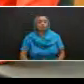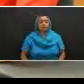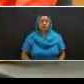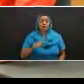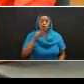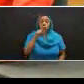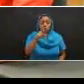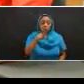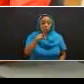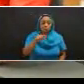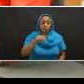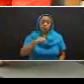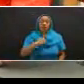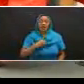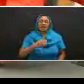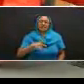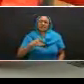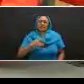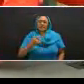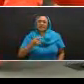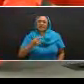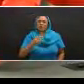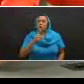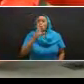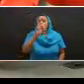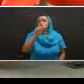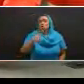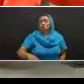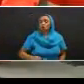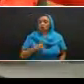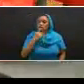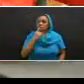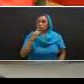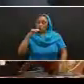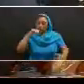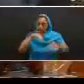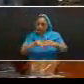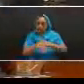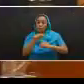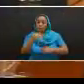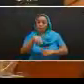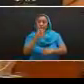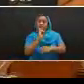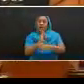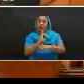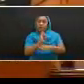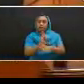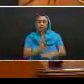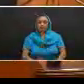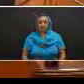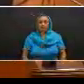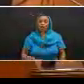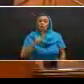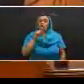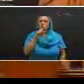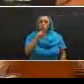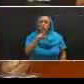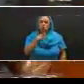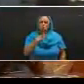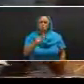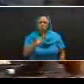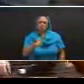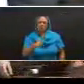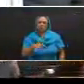tú que te has sentido aún indigno de haber entrado a esta casa, y no me quiero conformar, tú que aún te